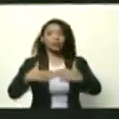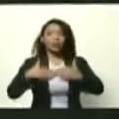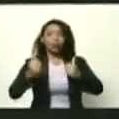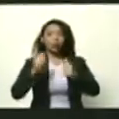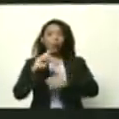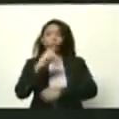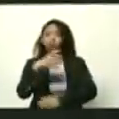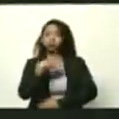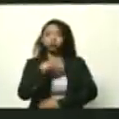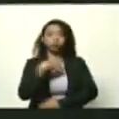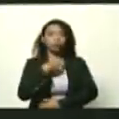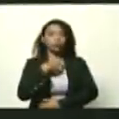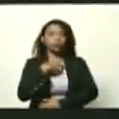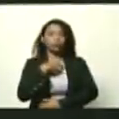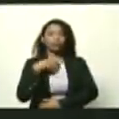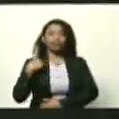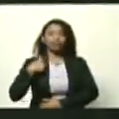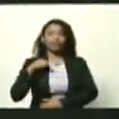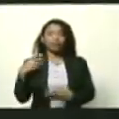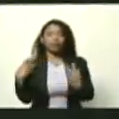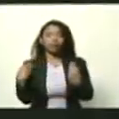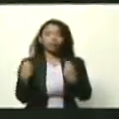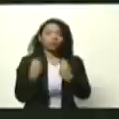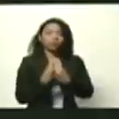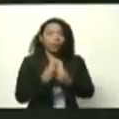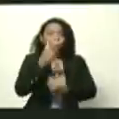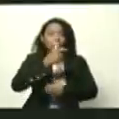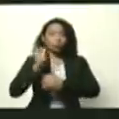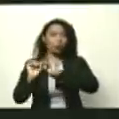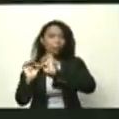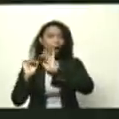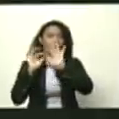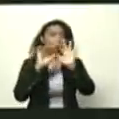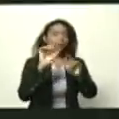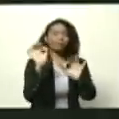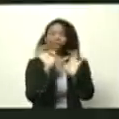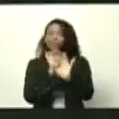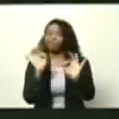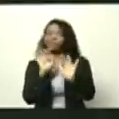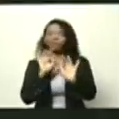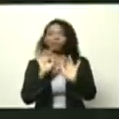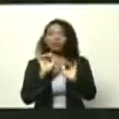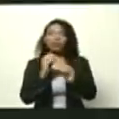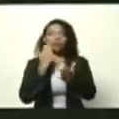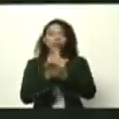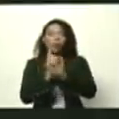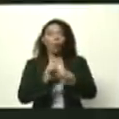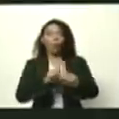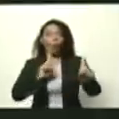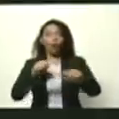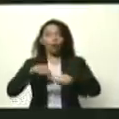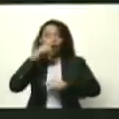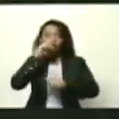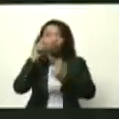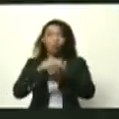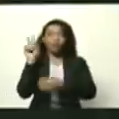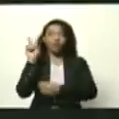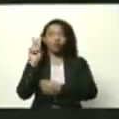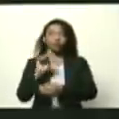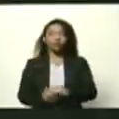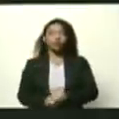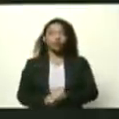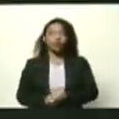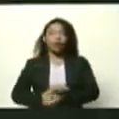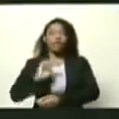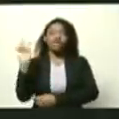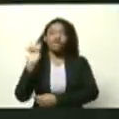No podía tener compañía de los seguidores, de los creyentes, como vimos este año 2022. Y